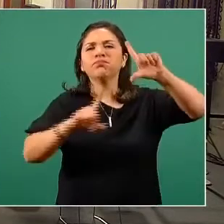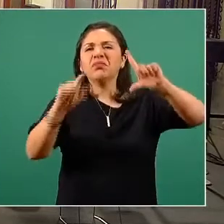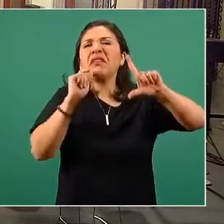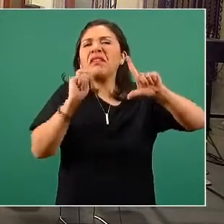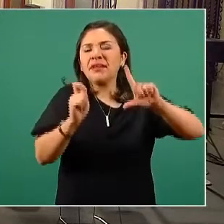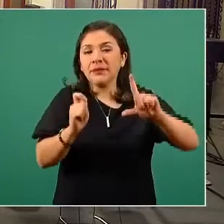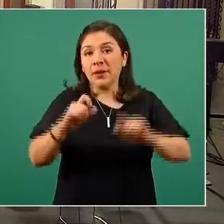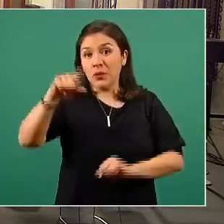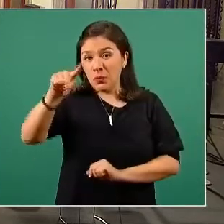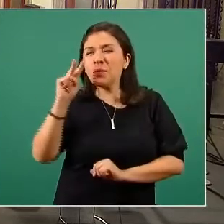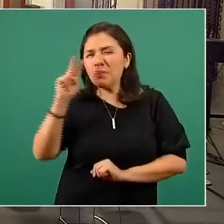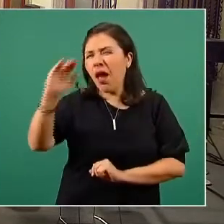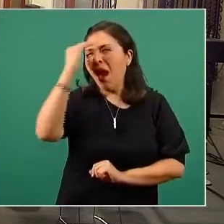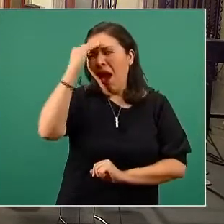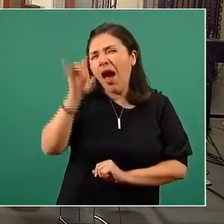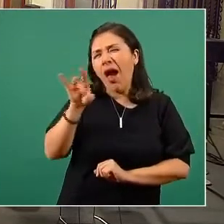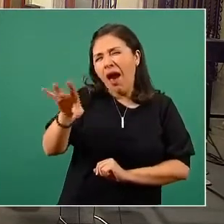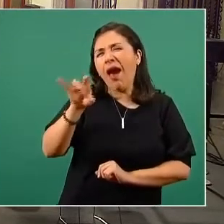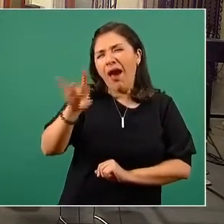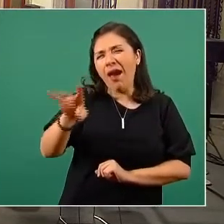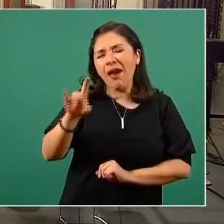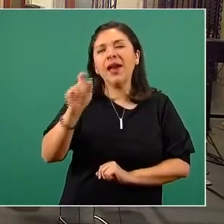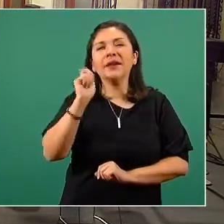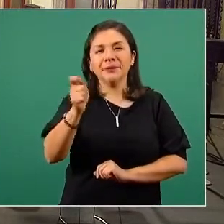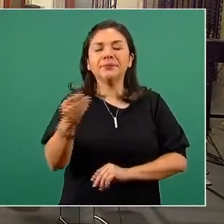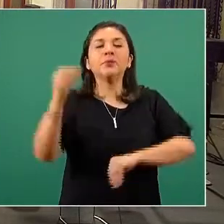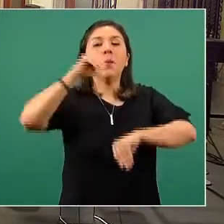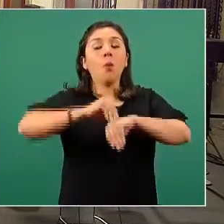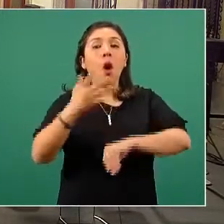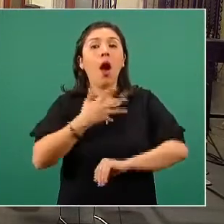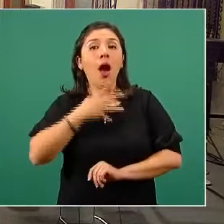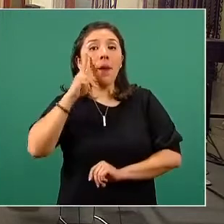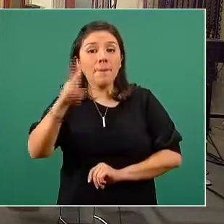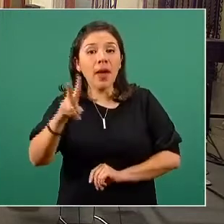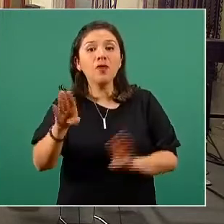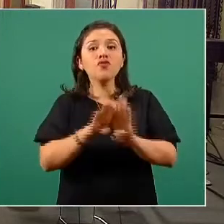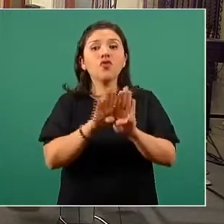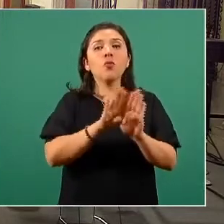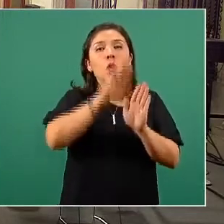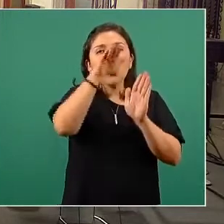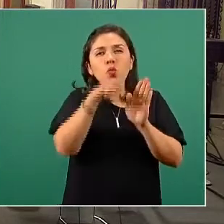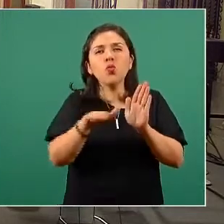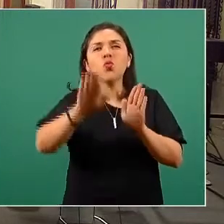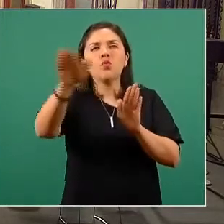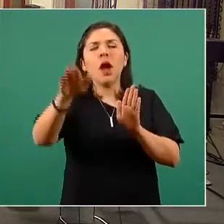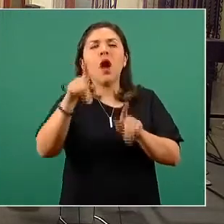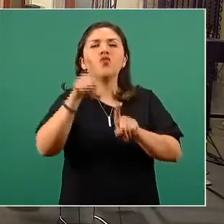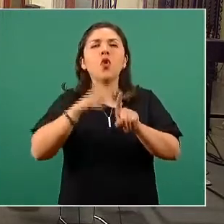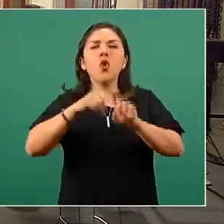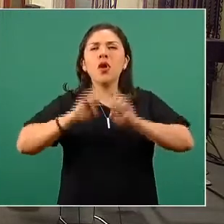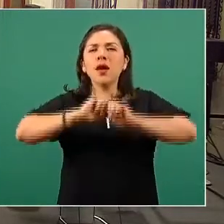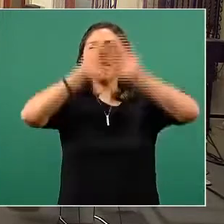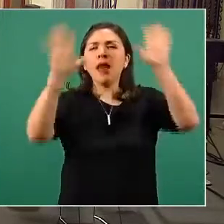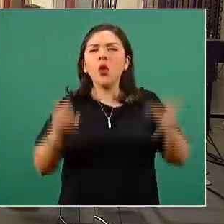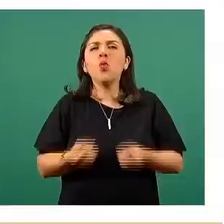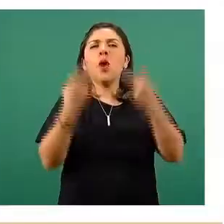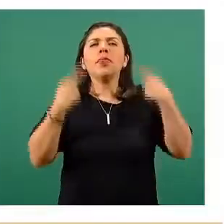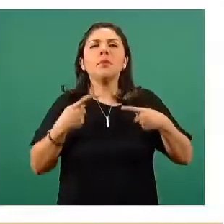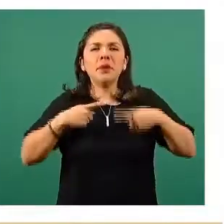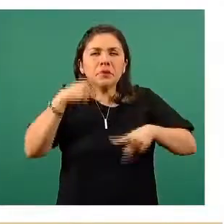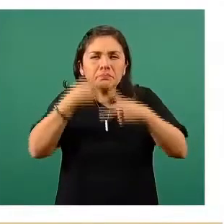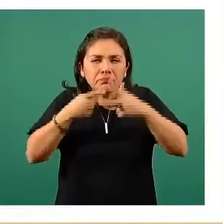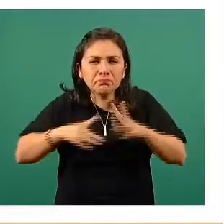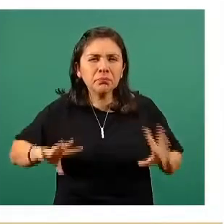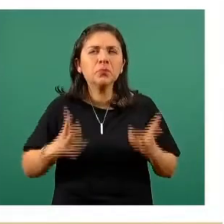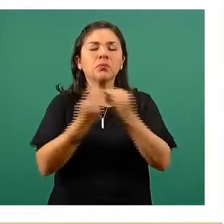donde esta gráfica ustedes ya la conocen muy bien. Tenemos colocado la curva en tono claro de los casos estimados, seguida de